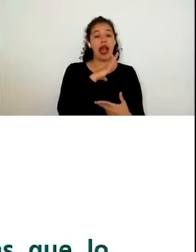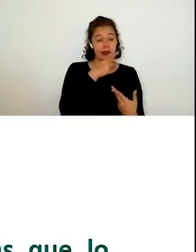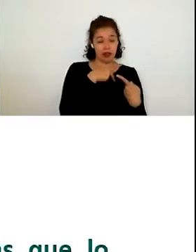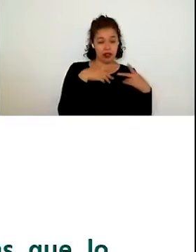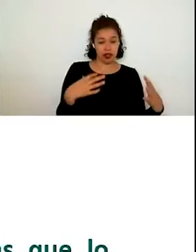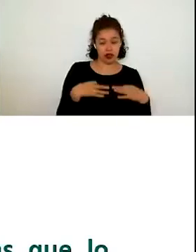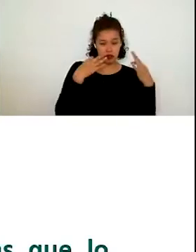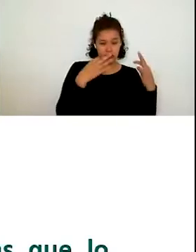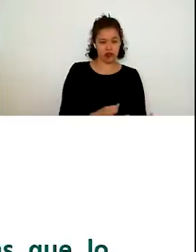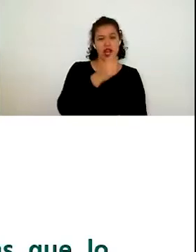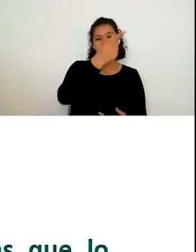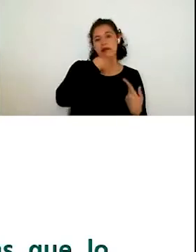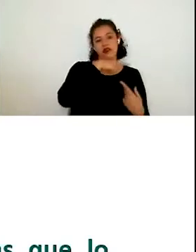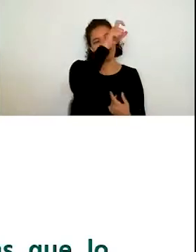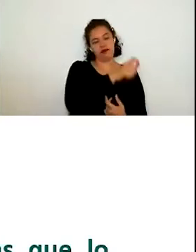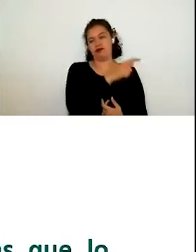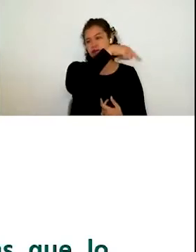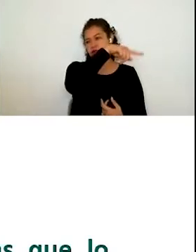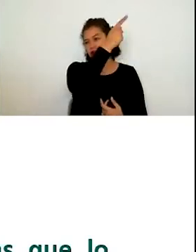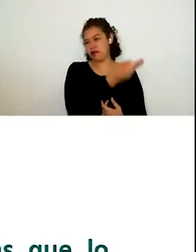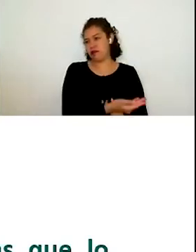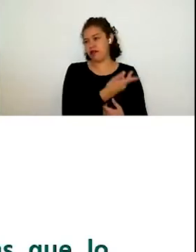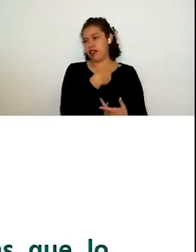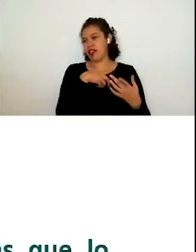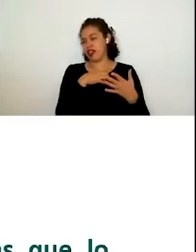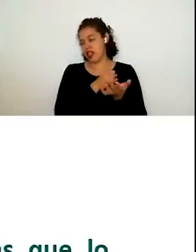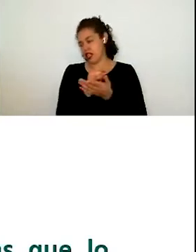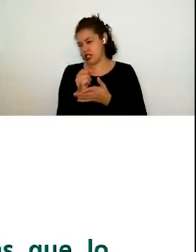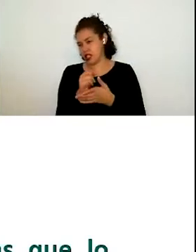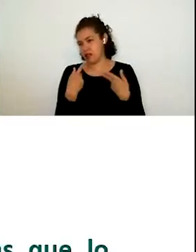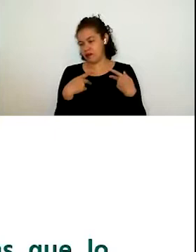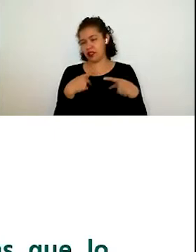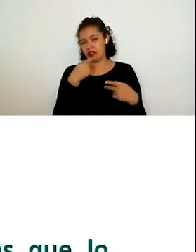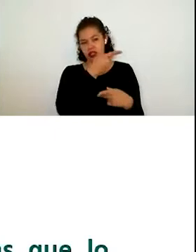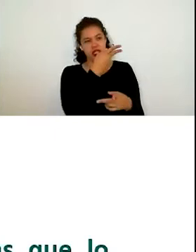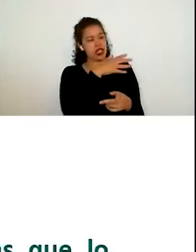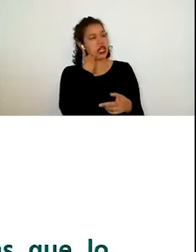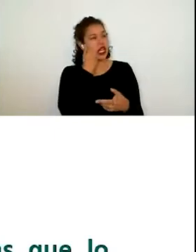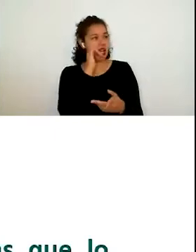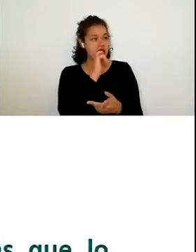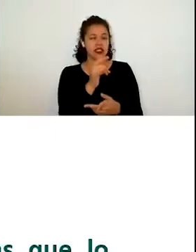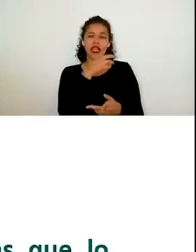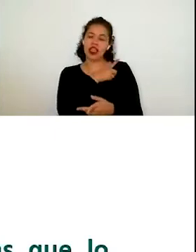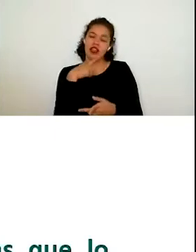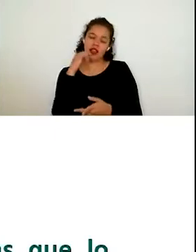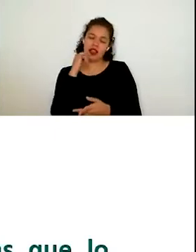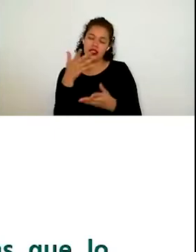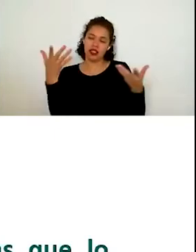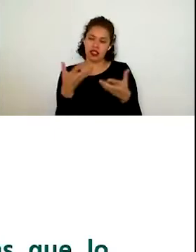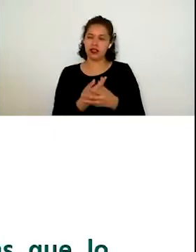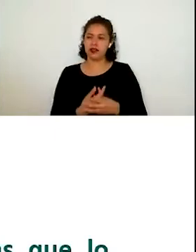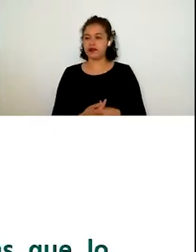completamente a voluntad de quien fundó la institución. En el caso, por ejemplo, de las